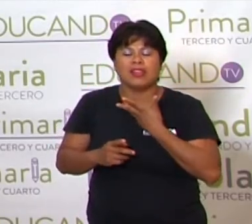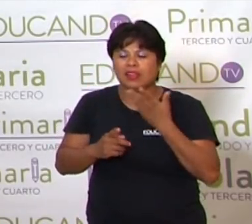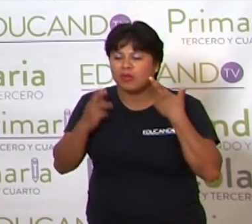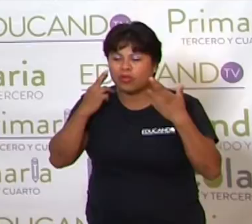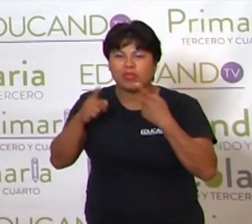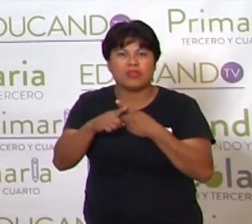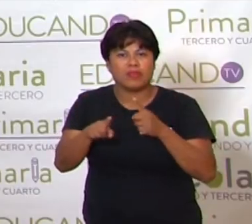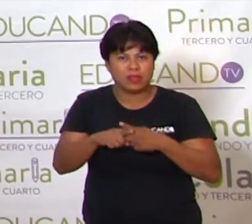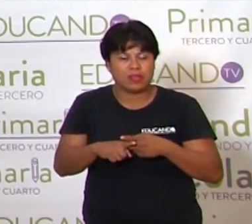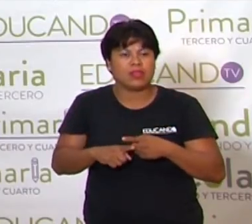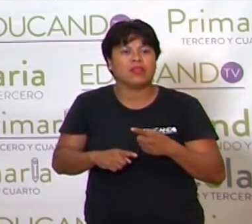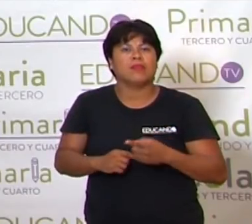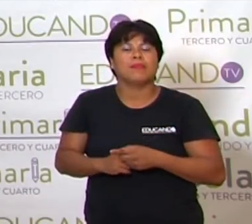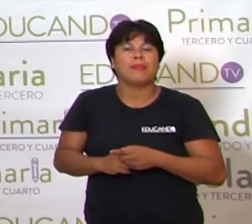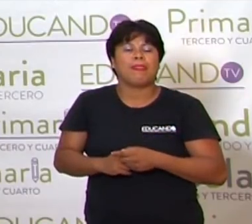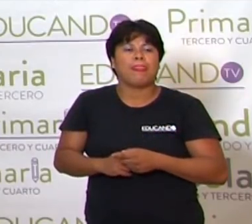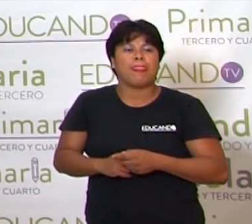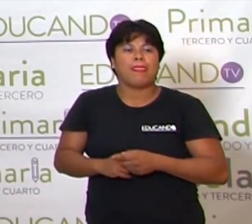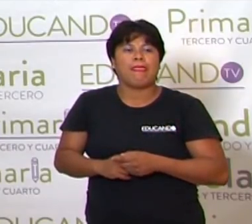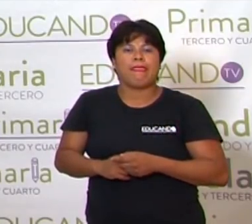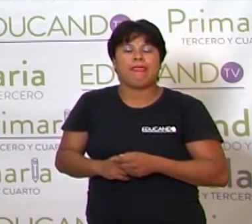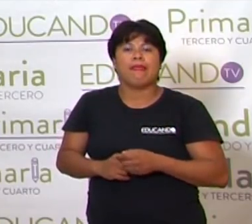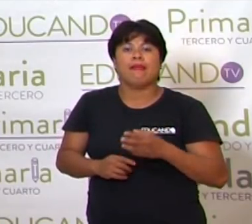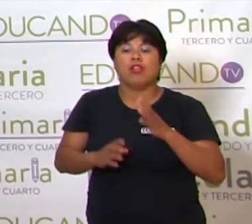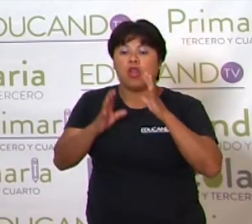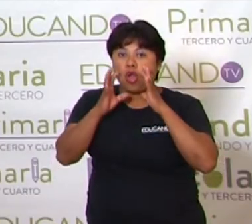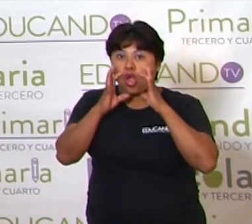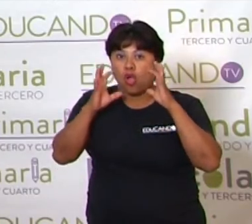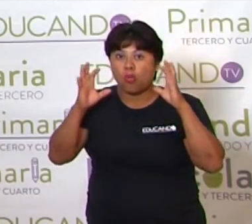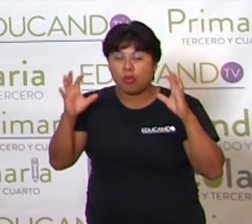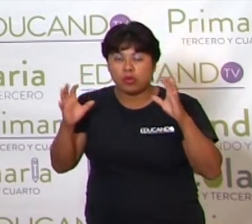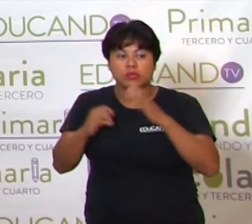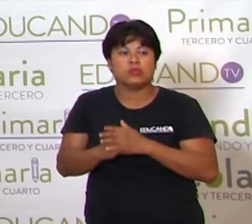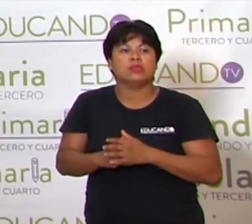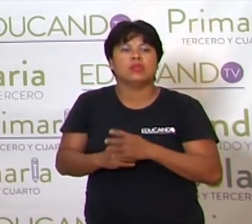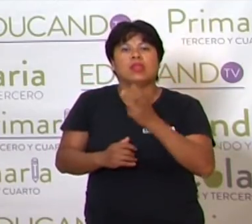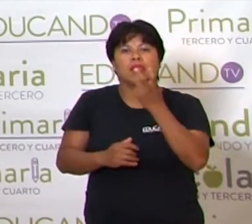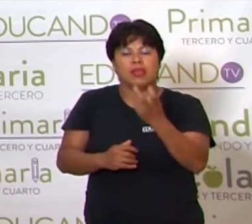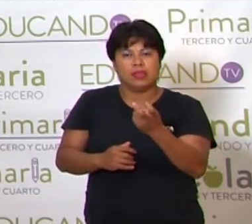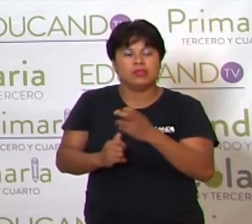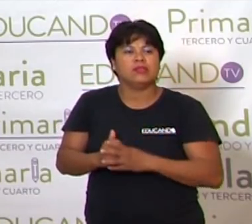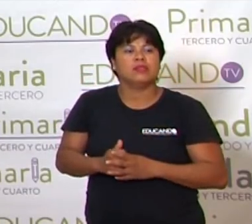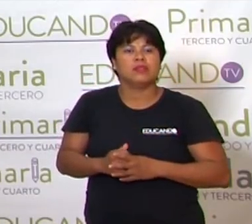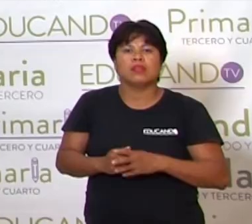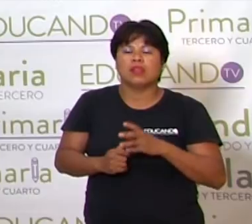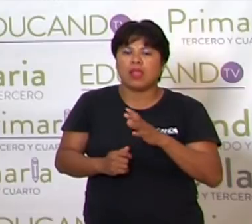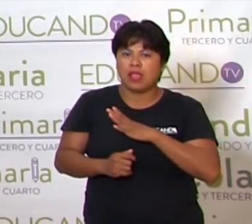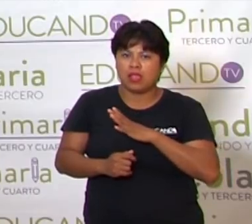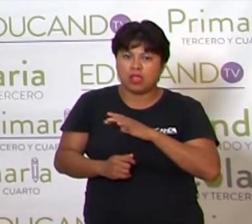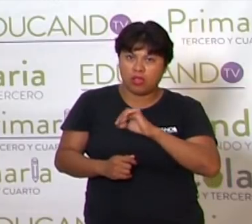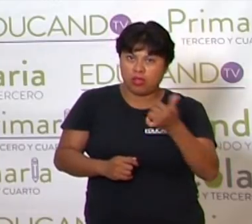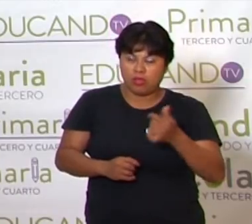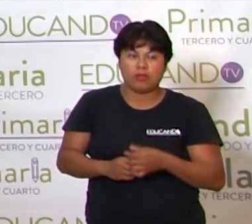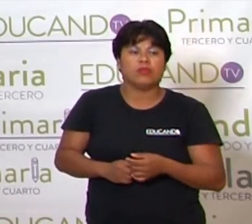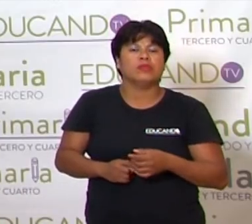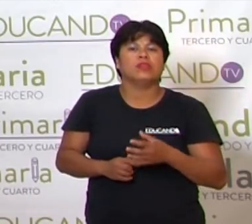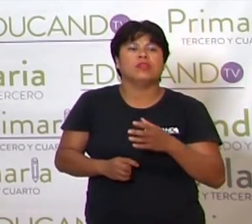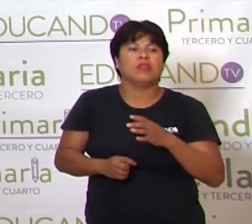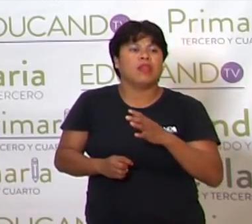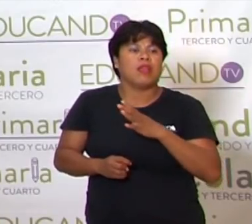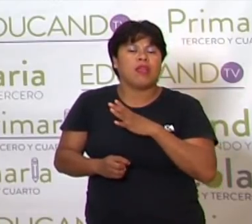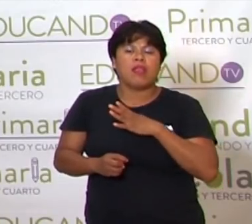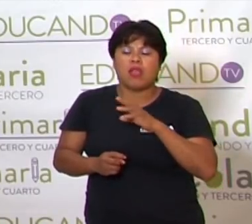ruidos que se producen, los globos, que es como este que está acá, pero hay otros, como el que encierra